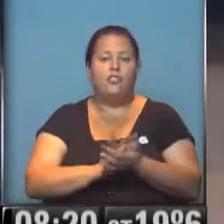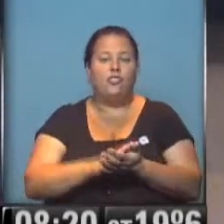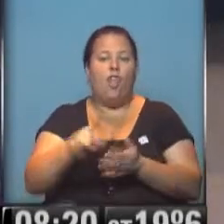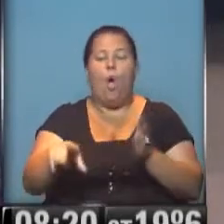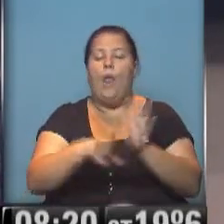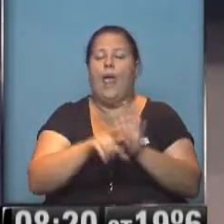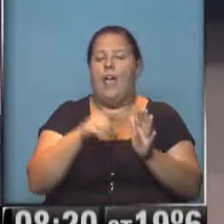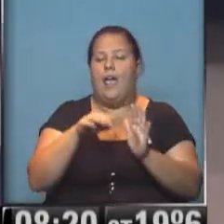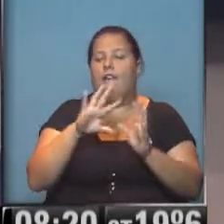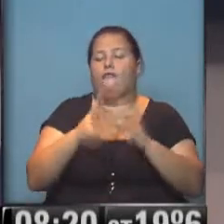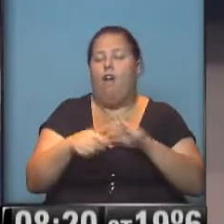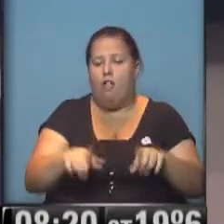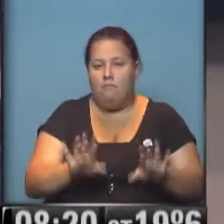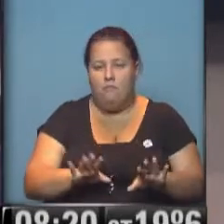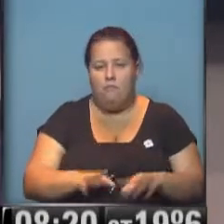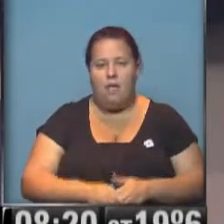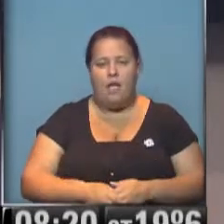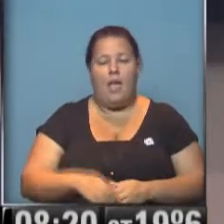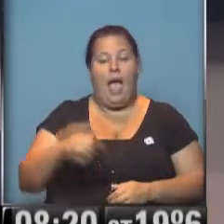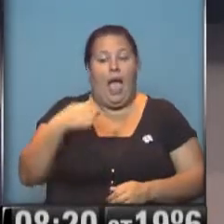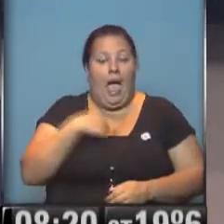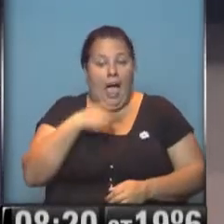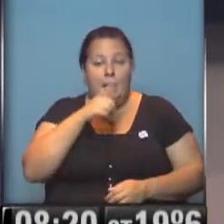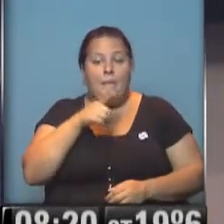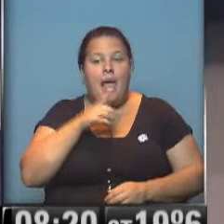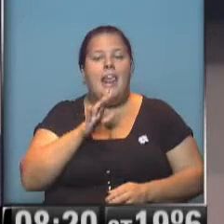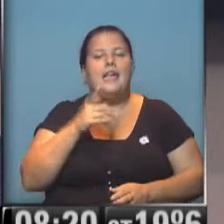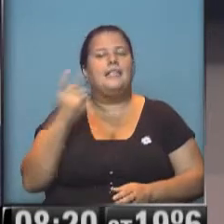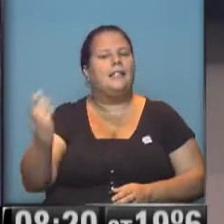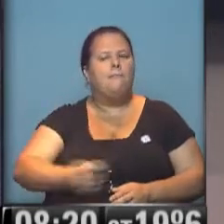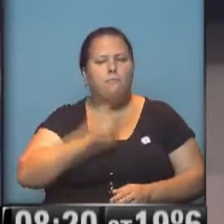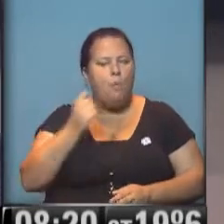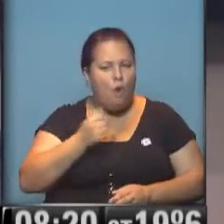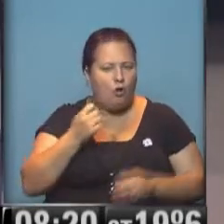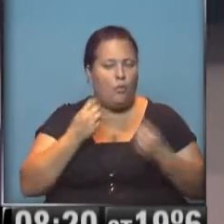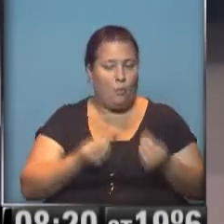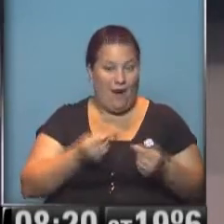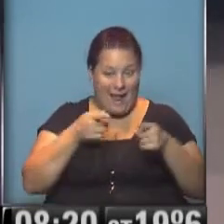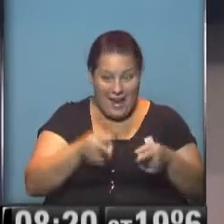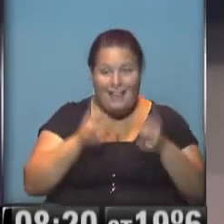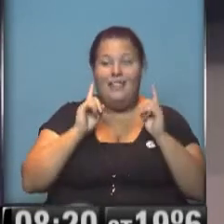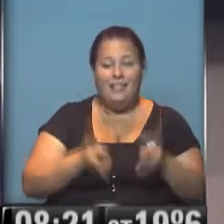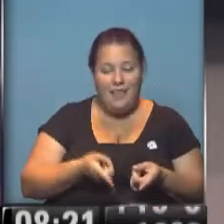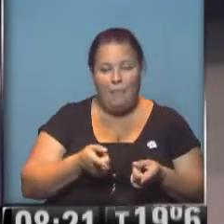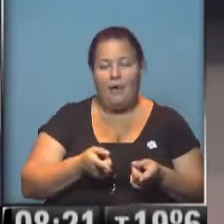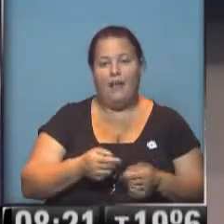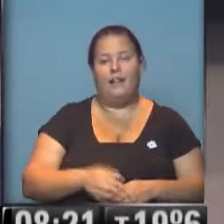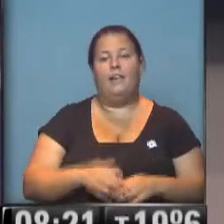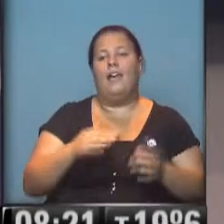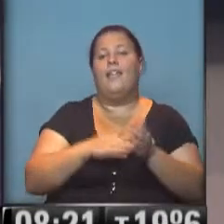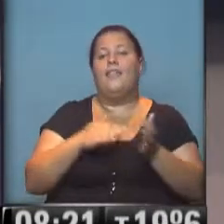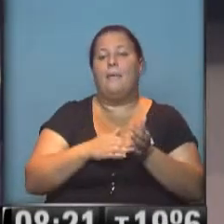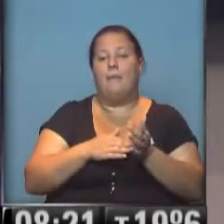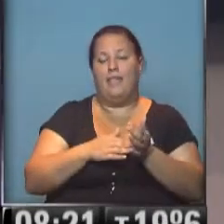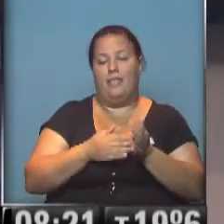medidas con estos instrumentos a mí me parece que es un elemento fundamental porque de esto también dependió muchas